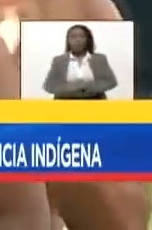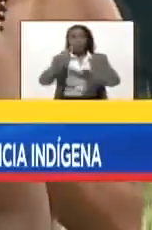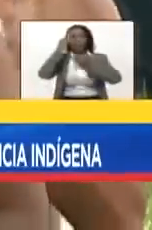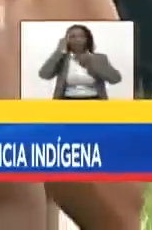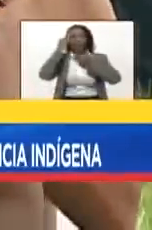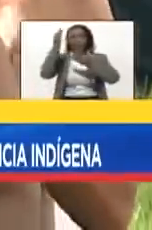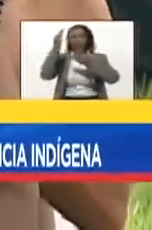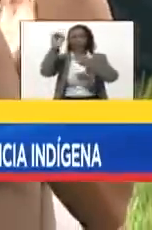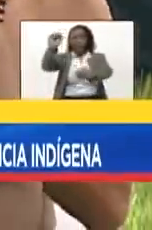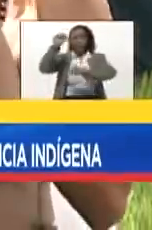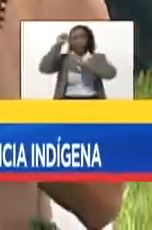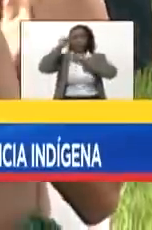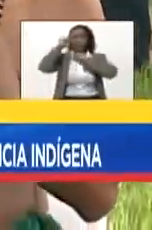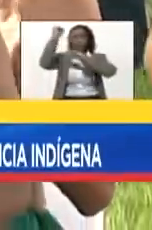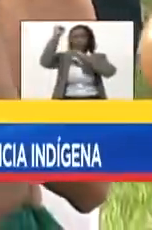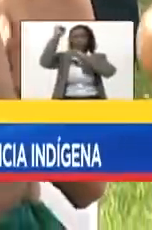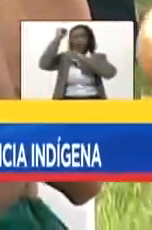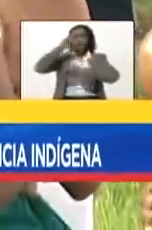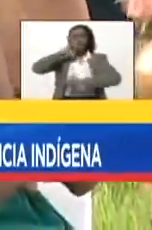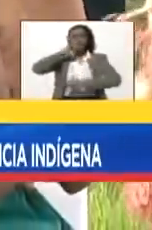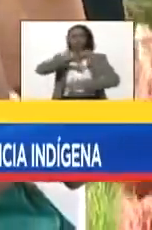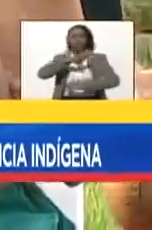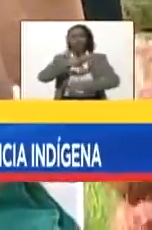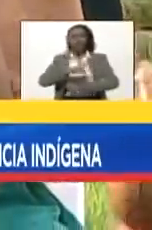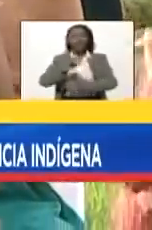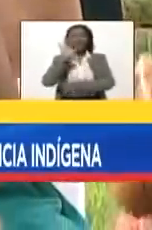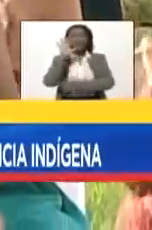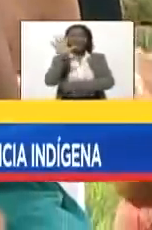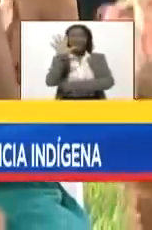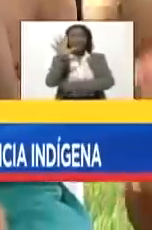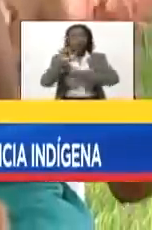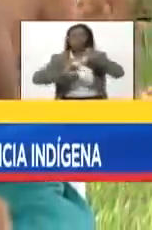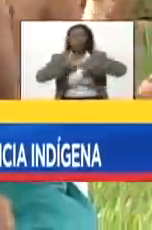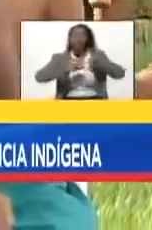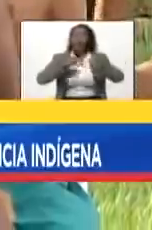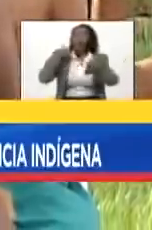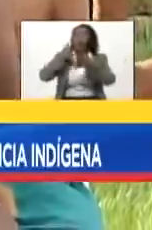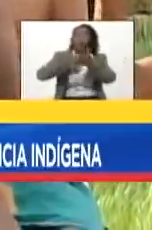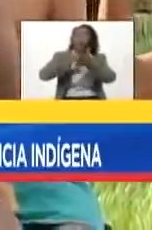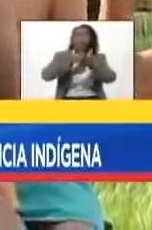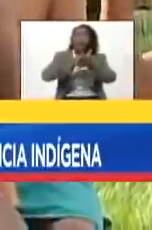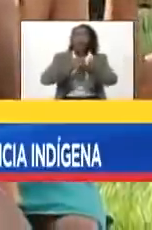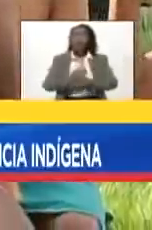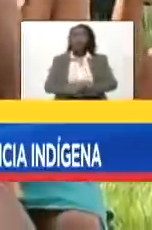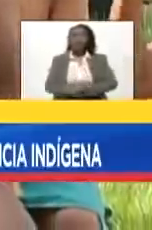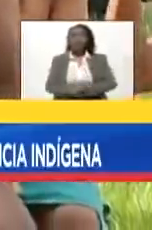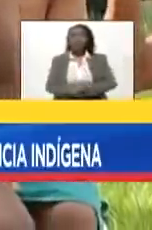Saludo su victoria histórica de 5 siglos de lucha.